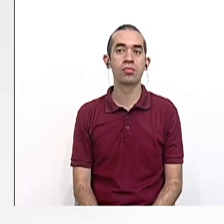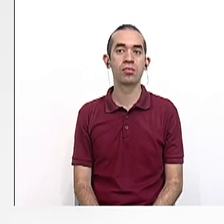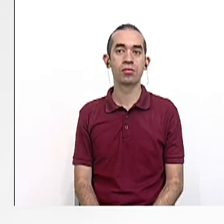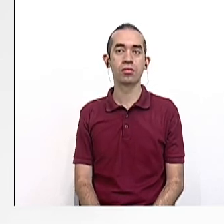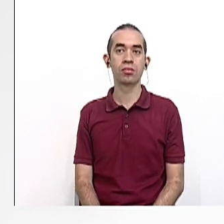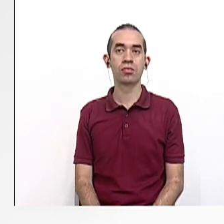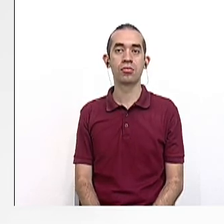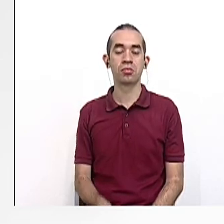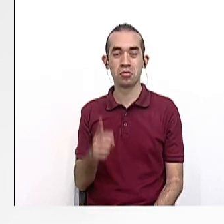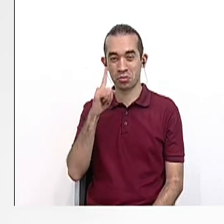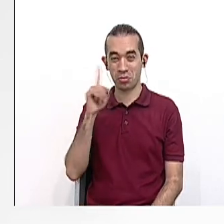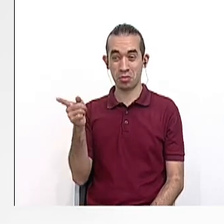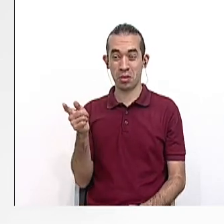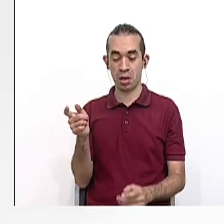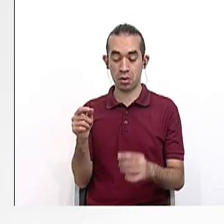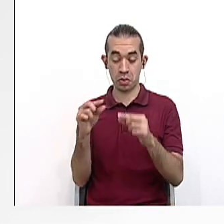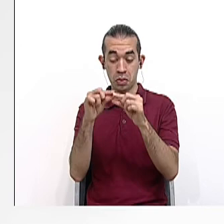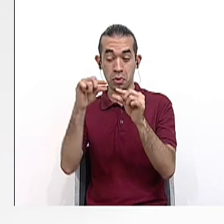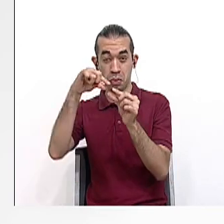De esta forma.